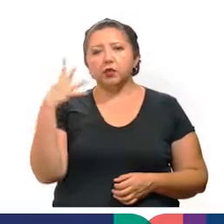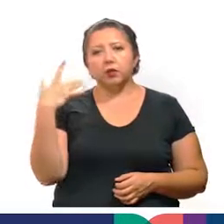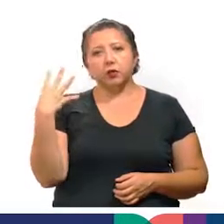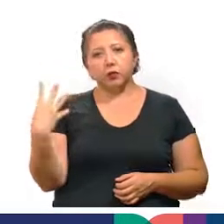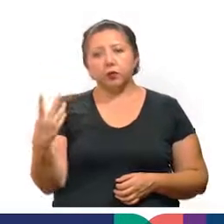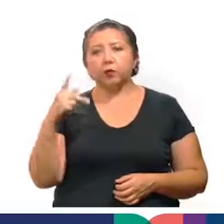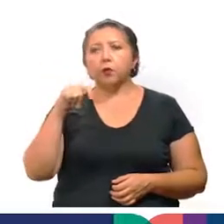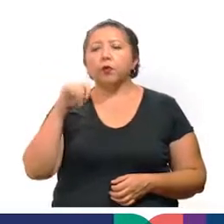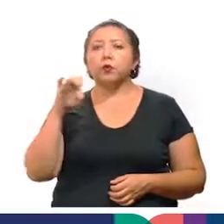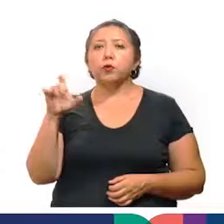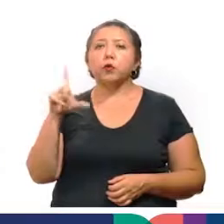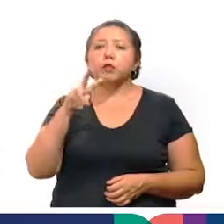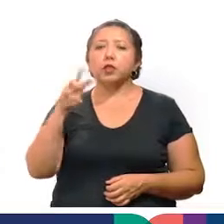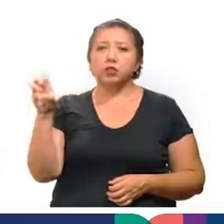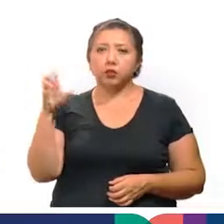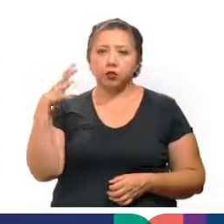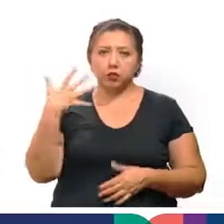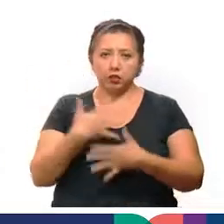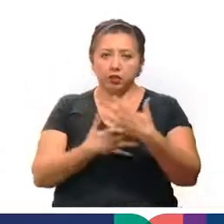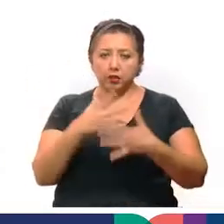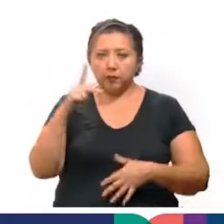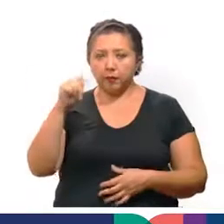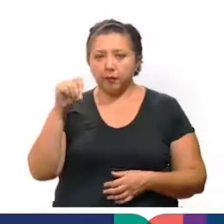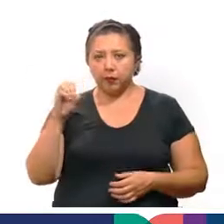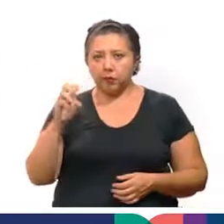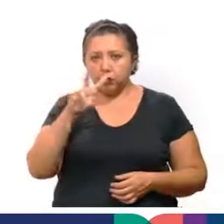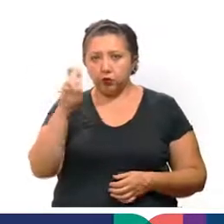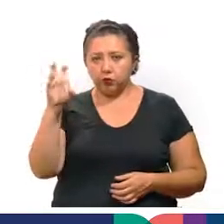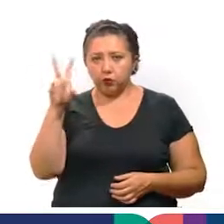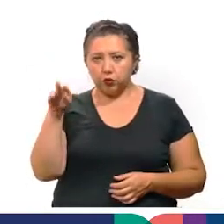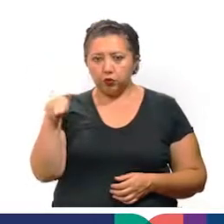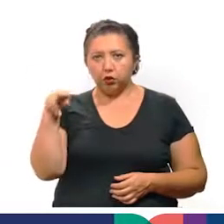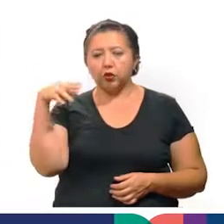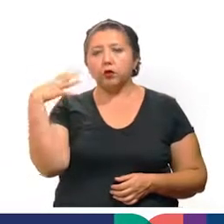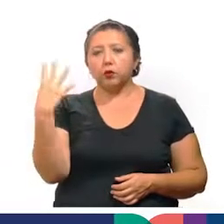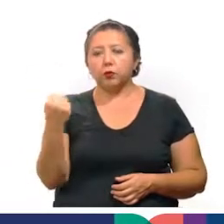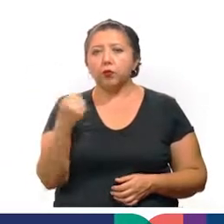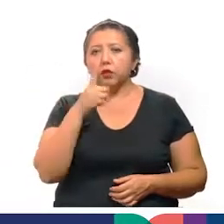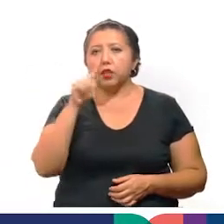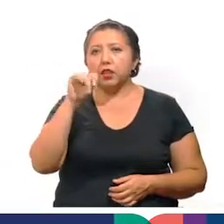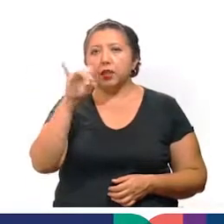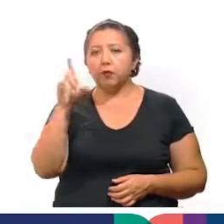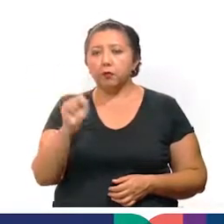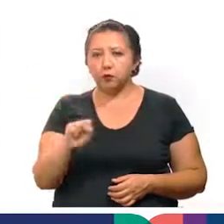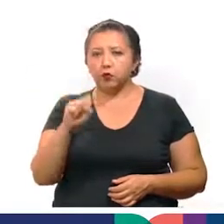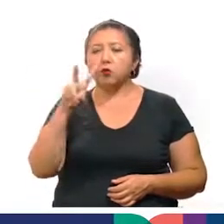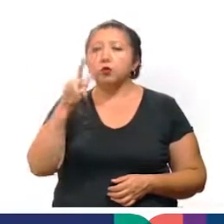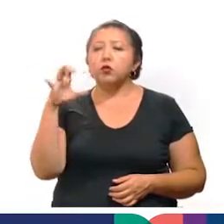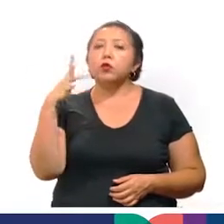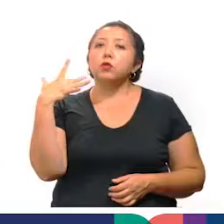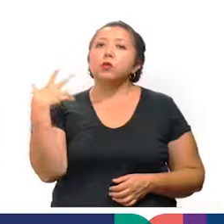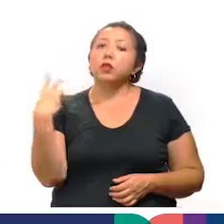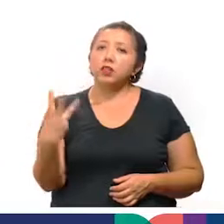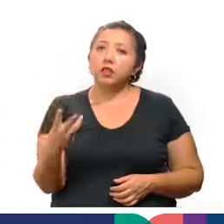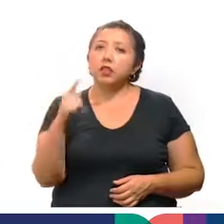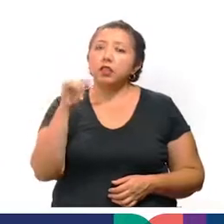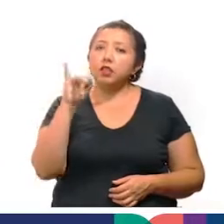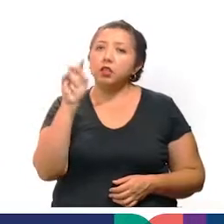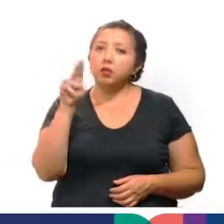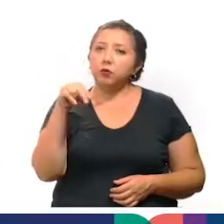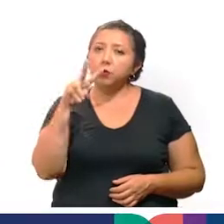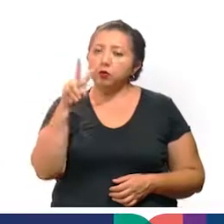554, Motul 315, Peto 289, Temozón 253,